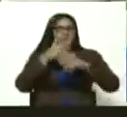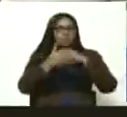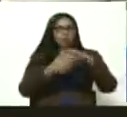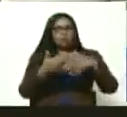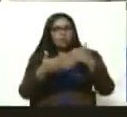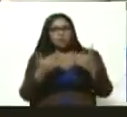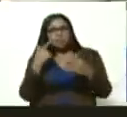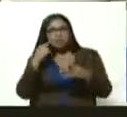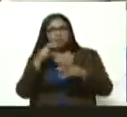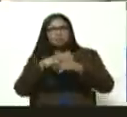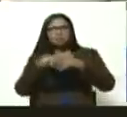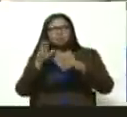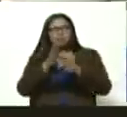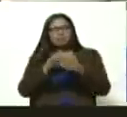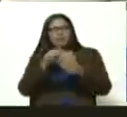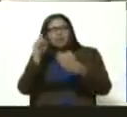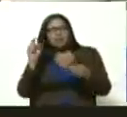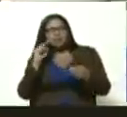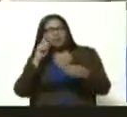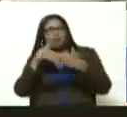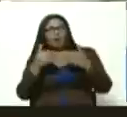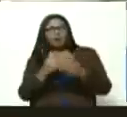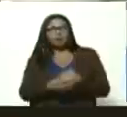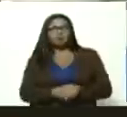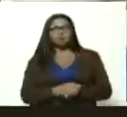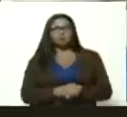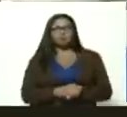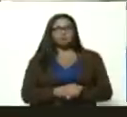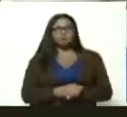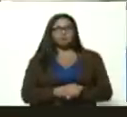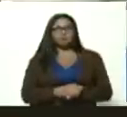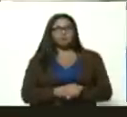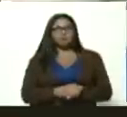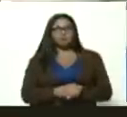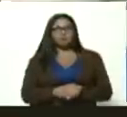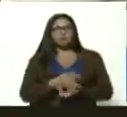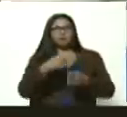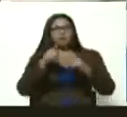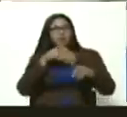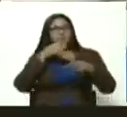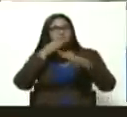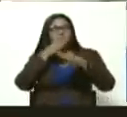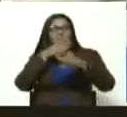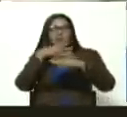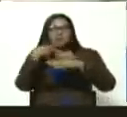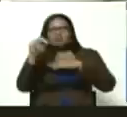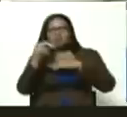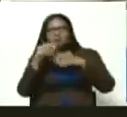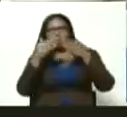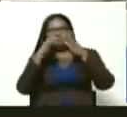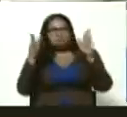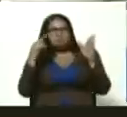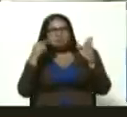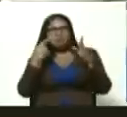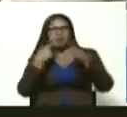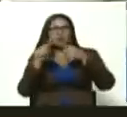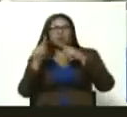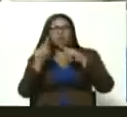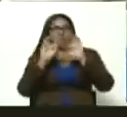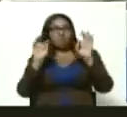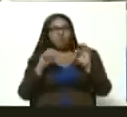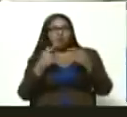terminan desertando hay otros que se van abiertamente a los